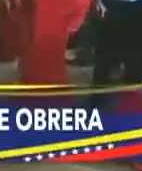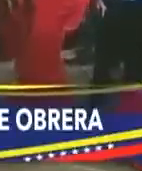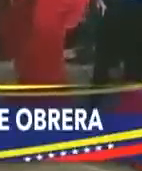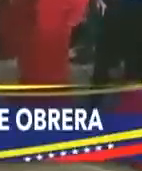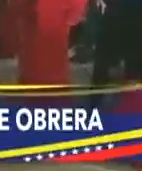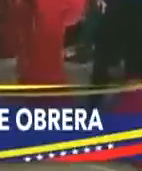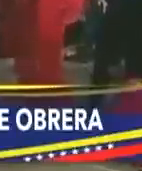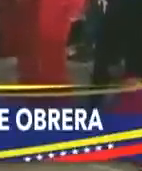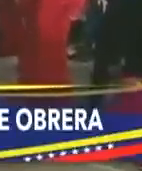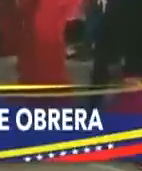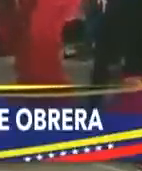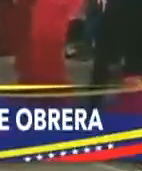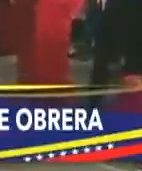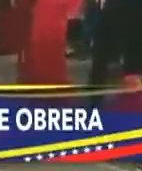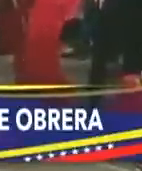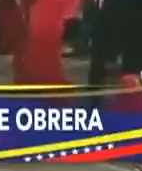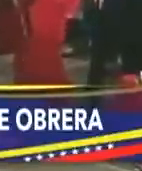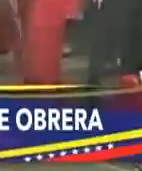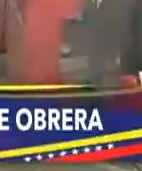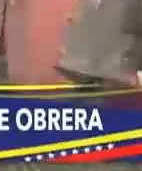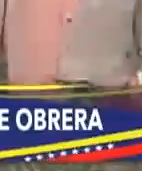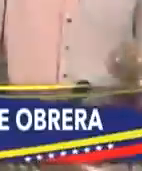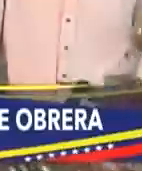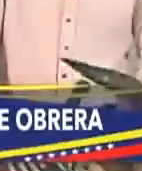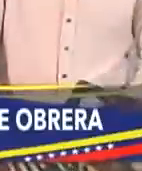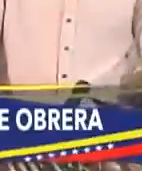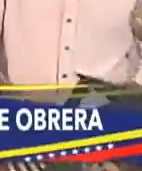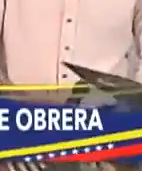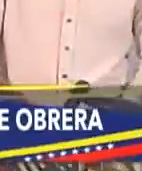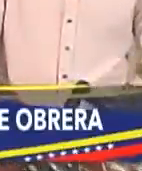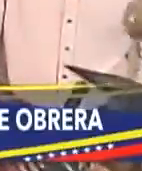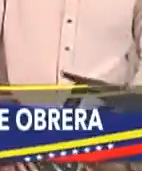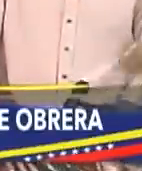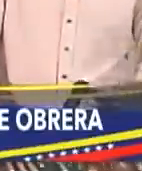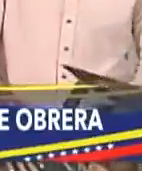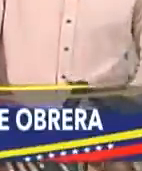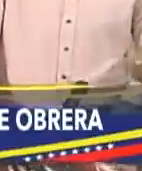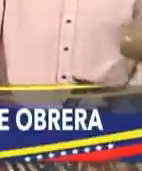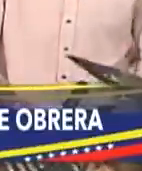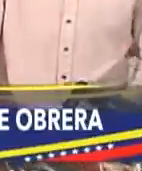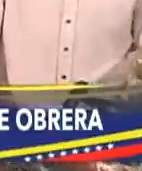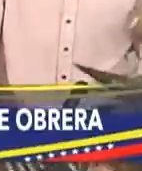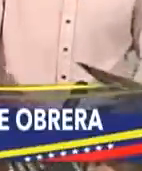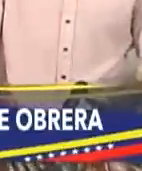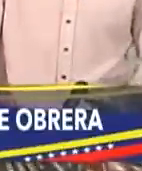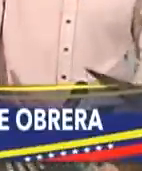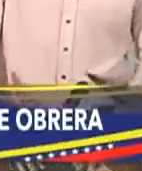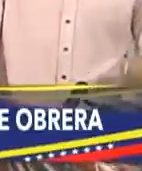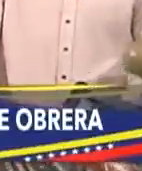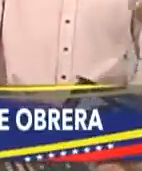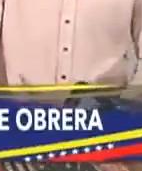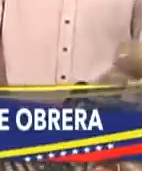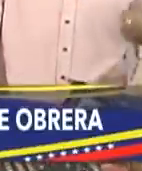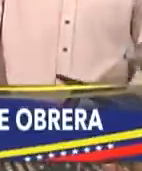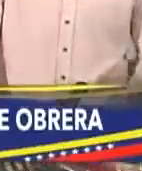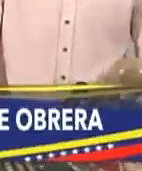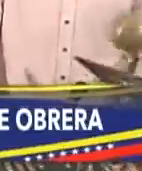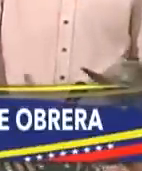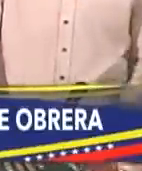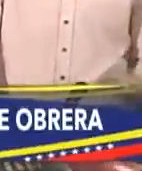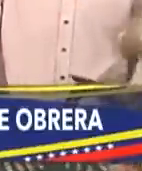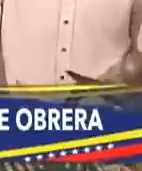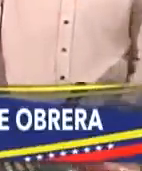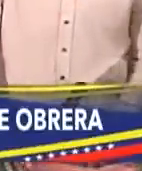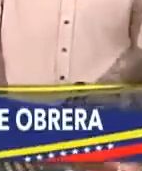técnica de los CPT y de todas las empresas públicas y privadas del país. Ante esto especificó que el fin es crear